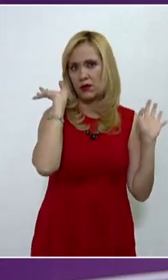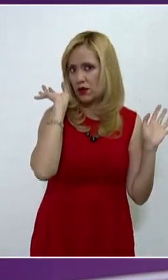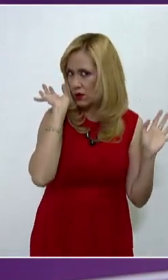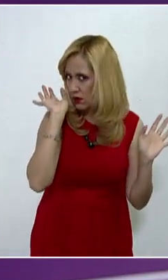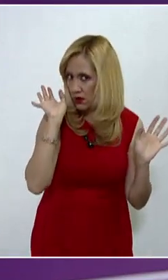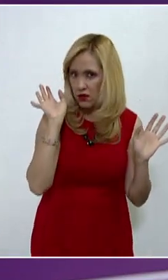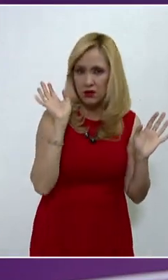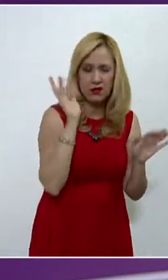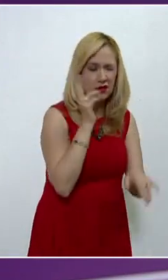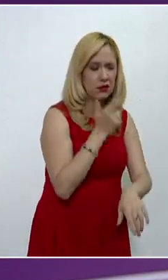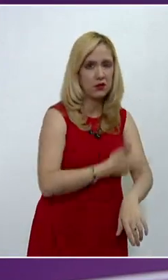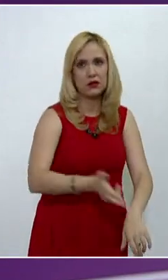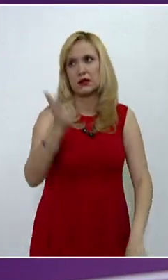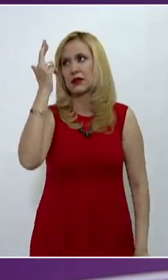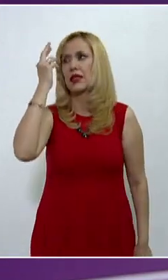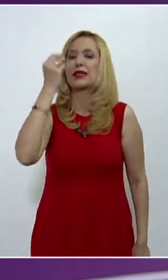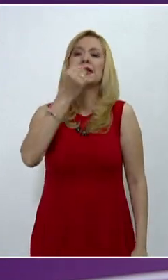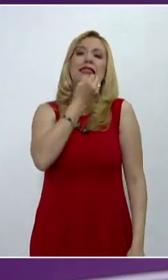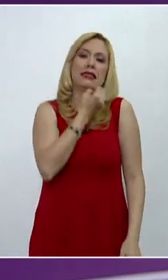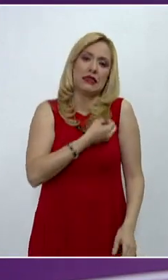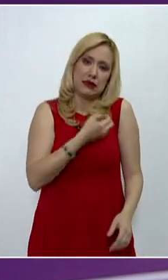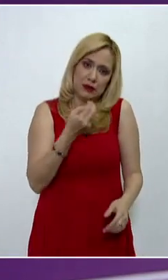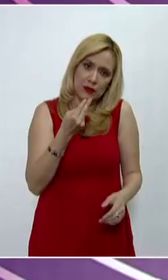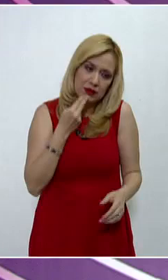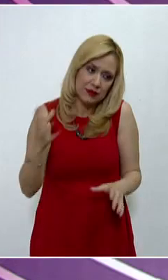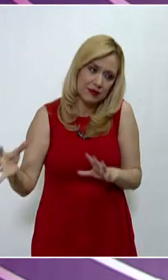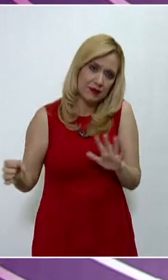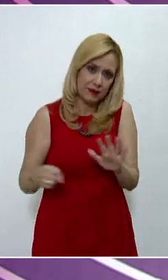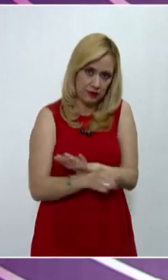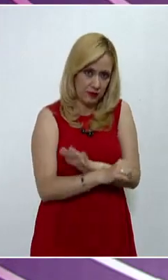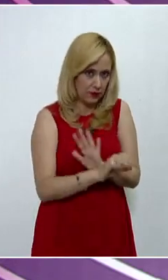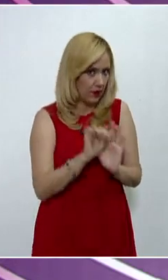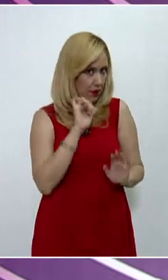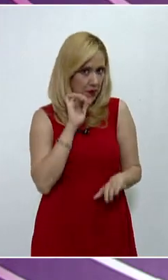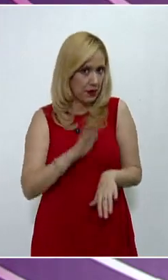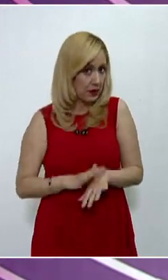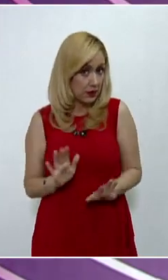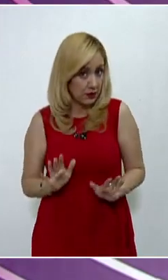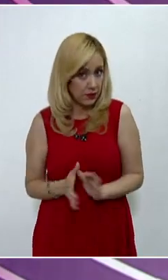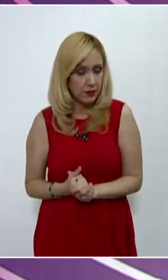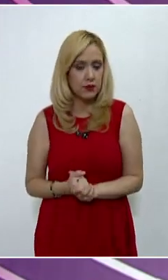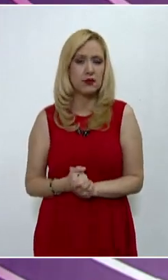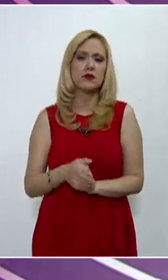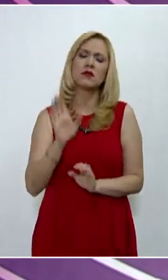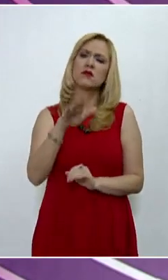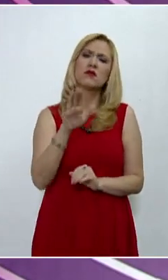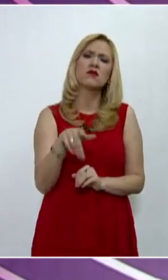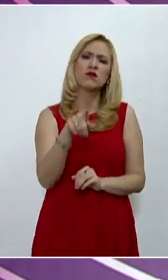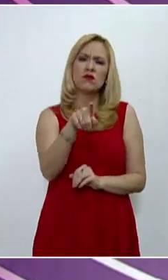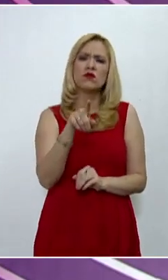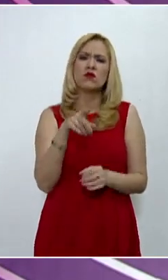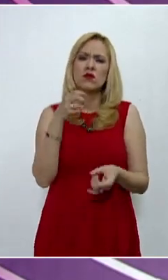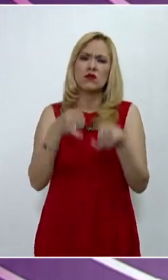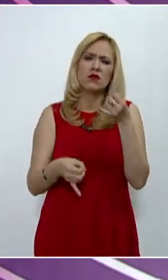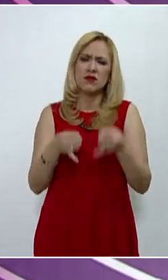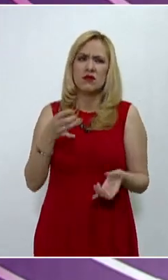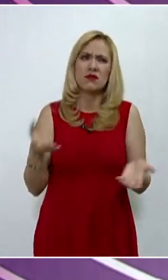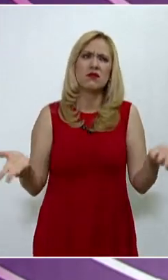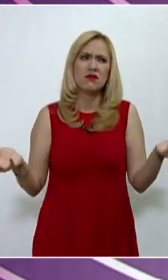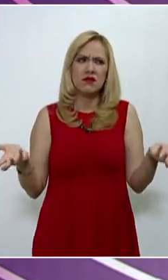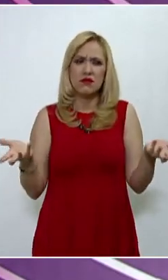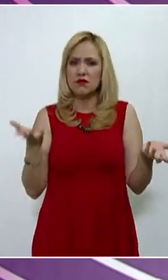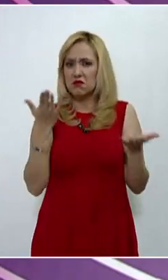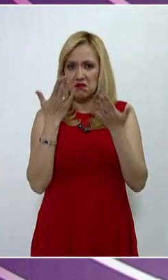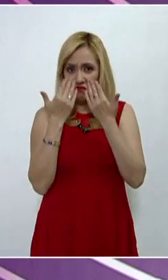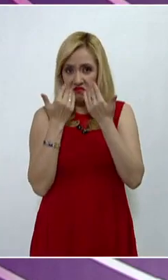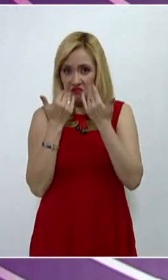de manera excepcional, restringida y limitada, ¿no? Y en esa línea, Saúl, ¿qué dificultades te has encontrado tú como juez? Digamos, si no hay una